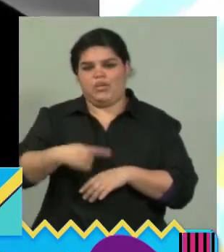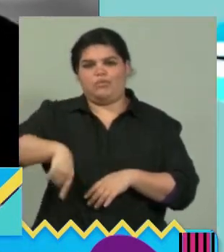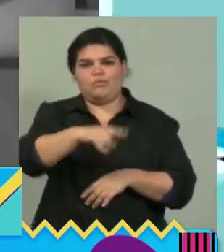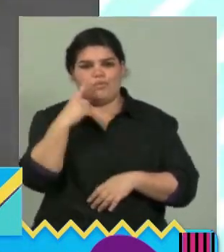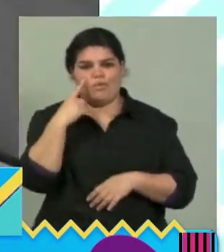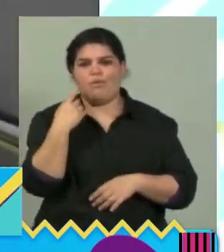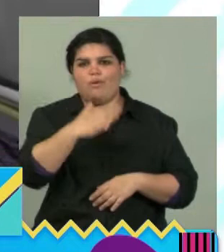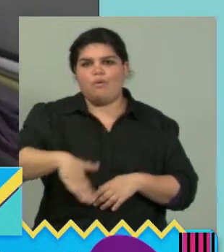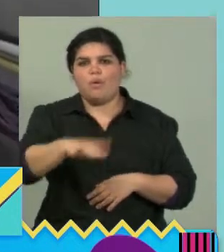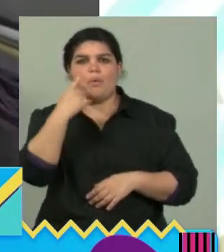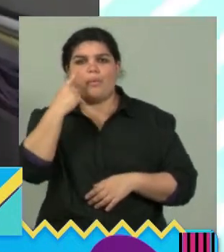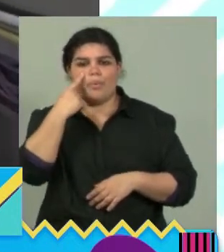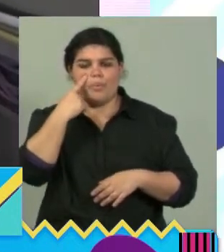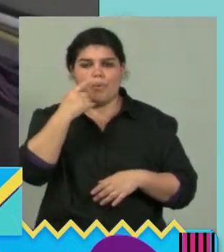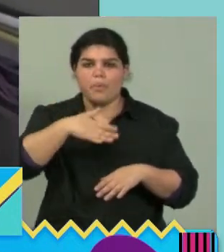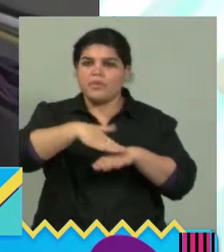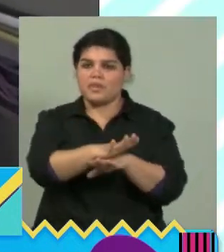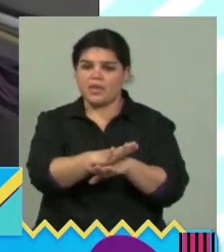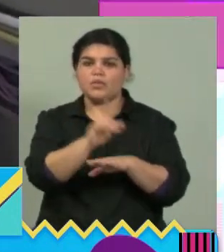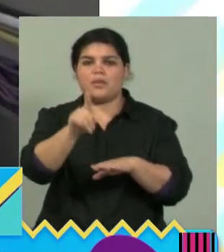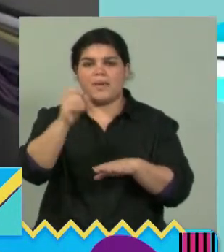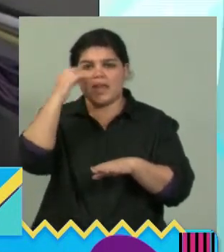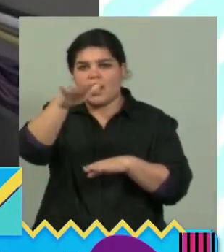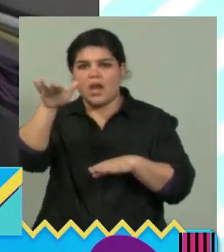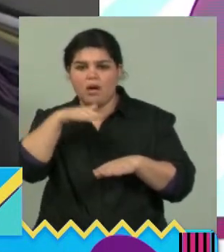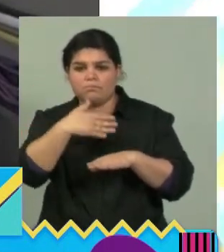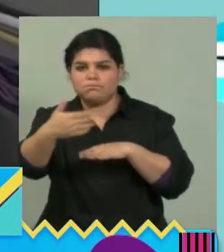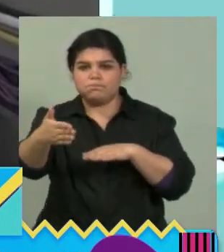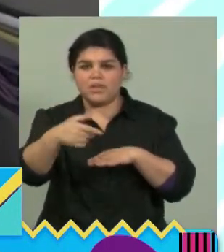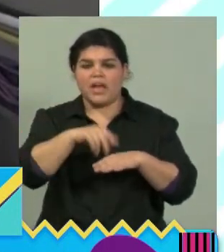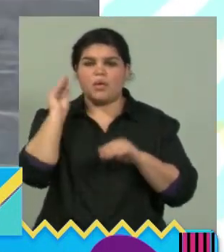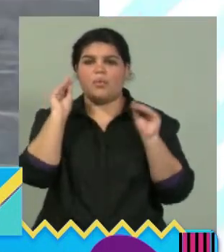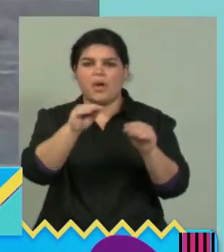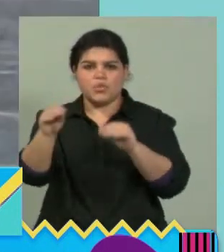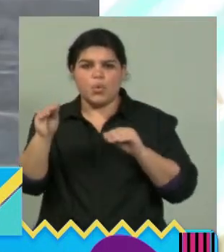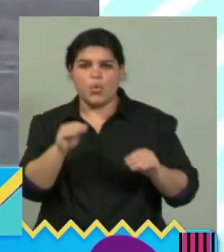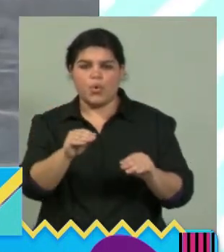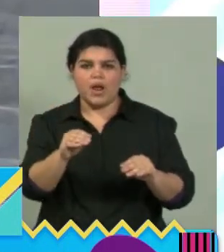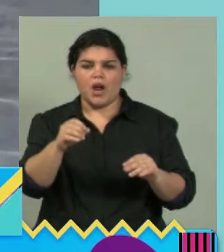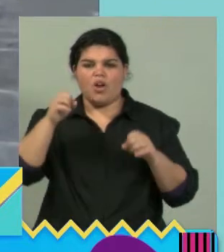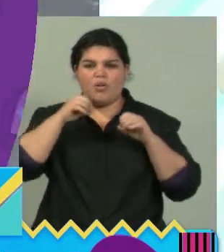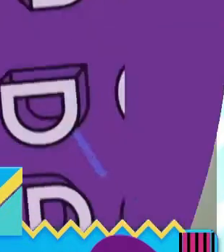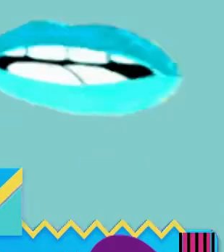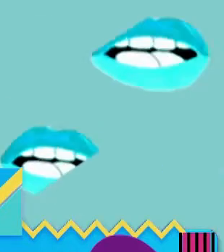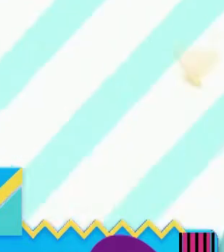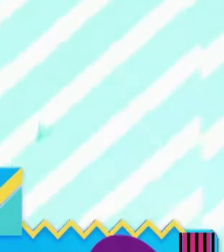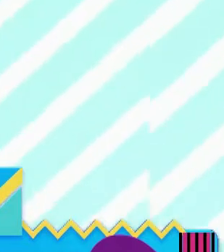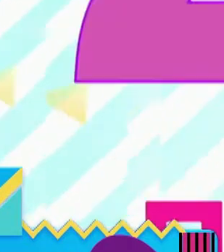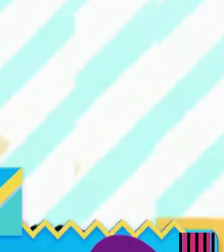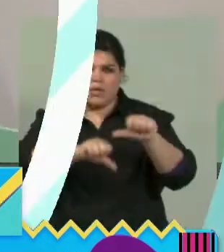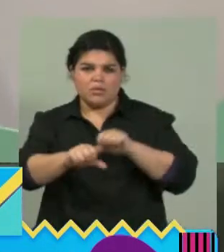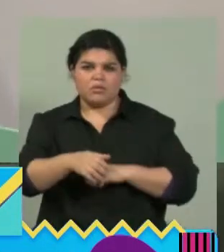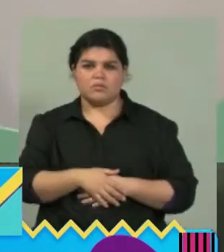ciudad, los vecinos de las zonas rurales, con la basura, con los agroquímicos, con un montón de cosas.